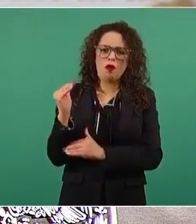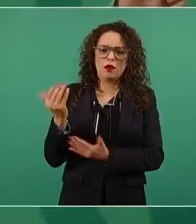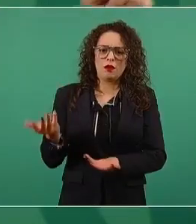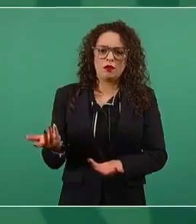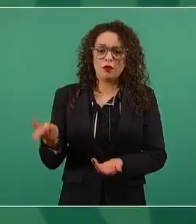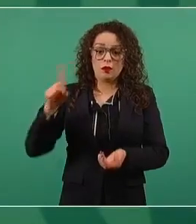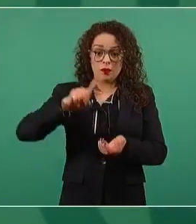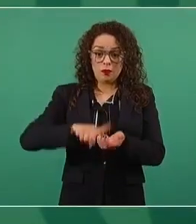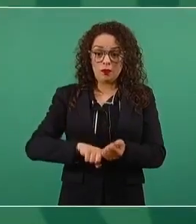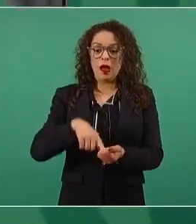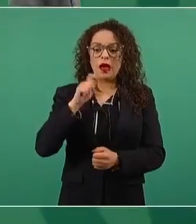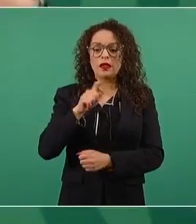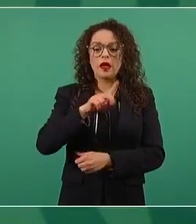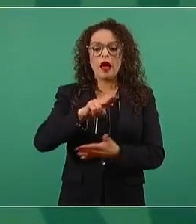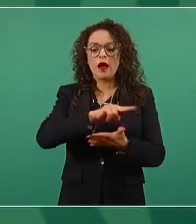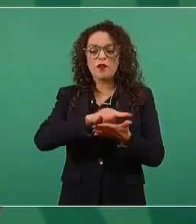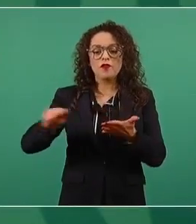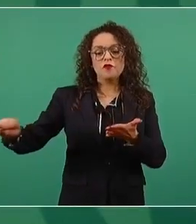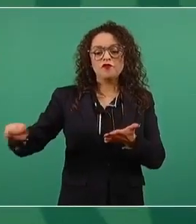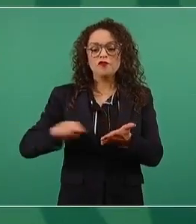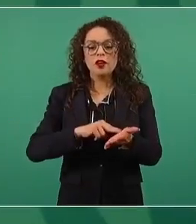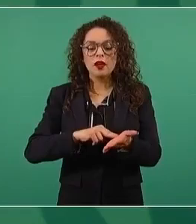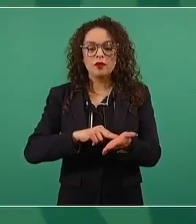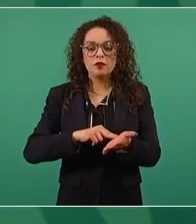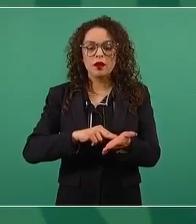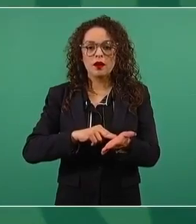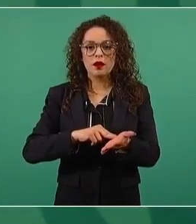firman un manifiesto